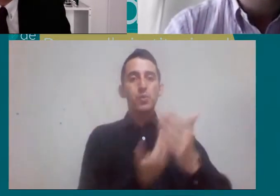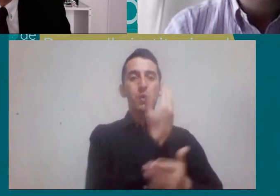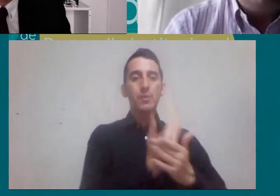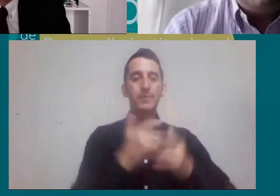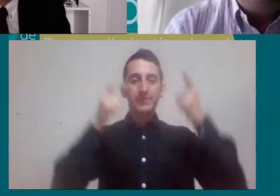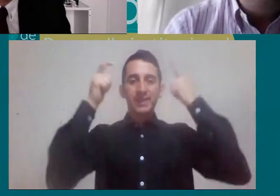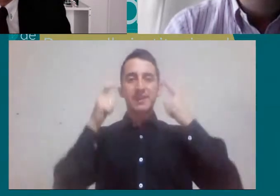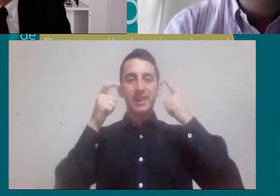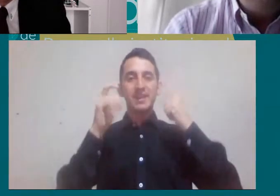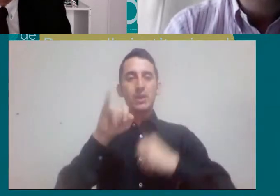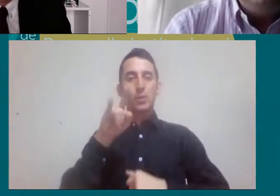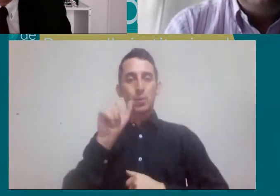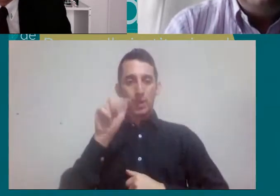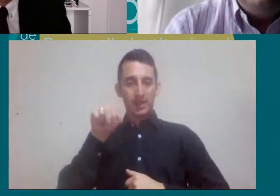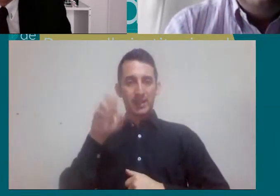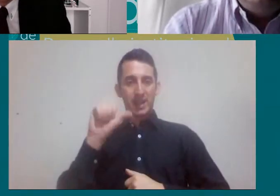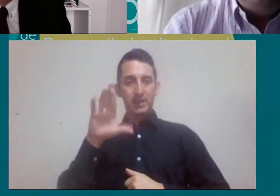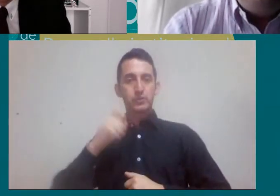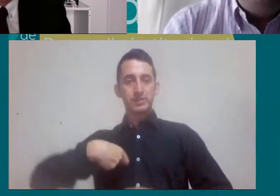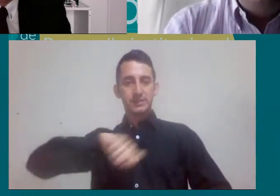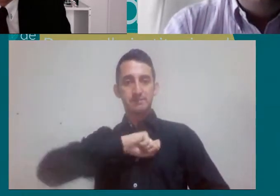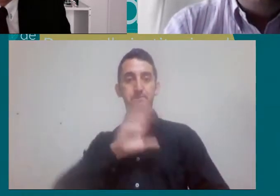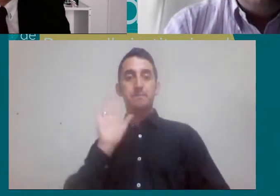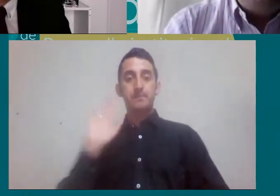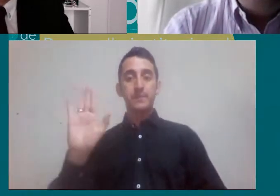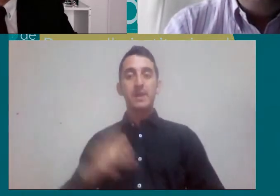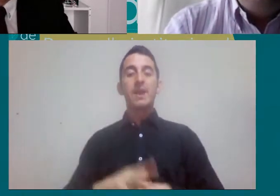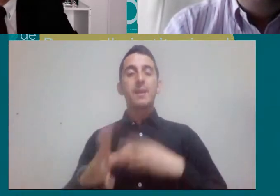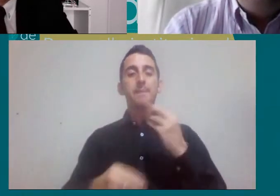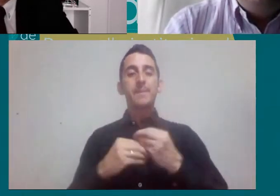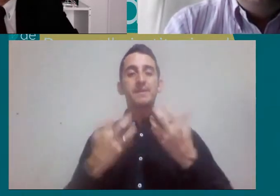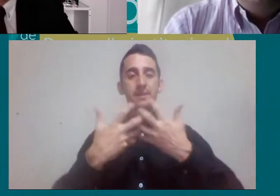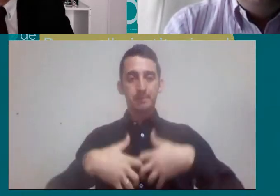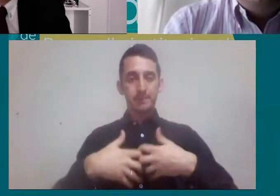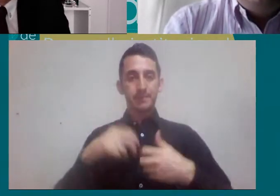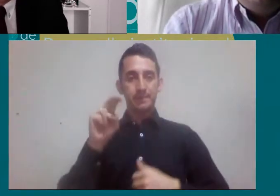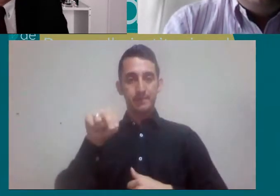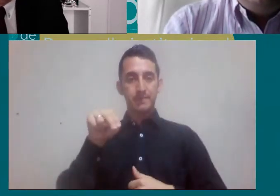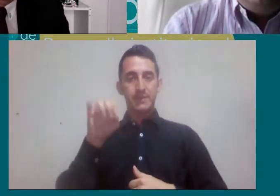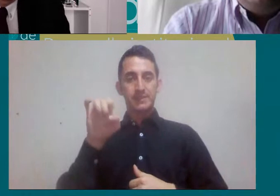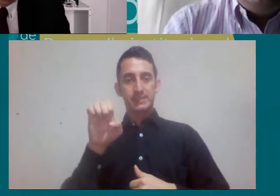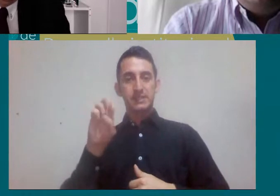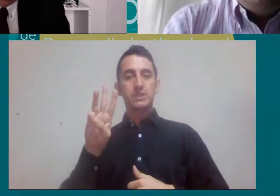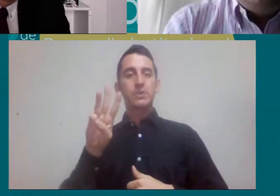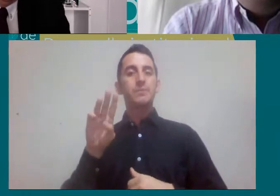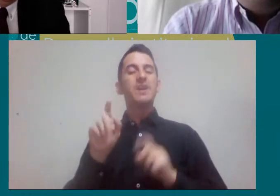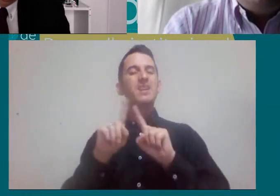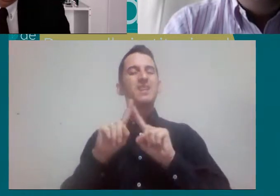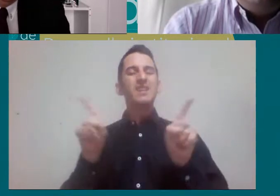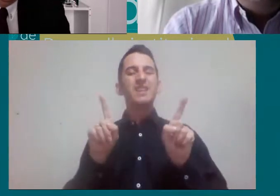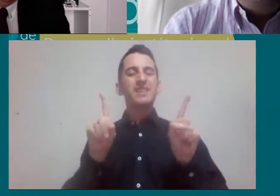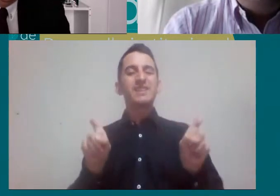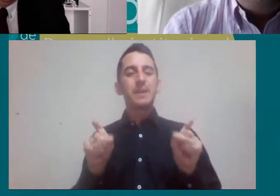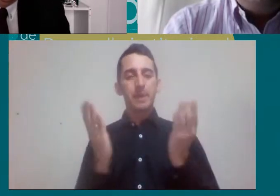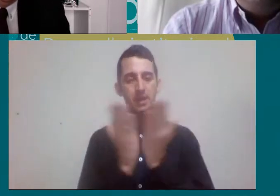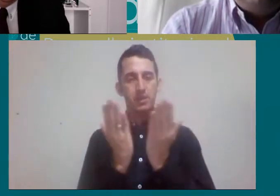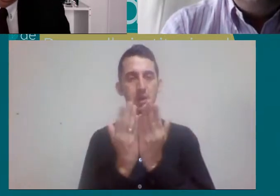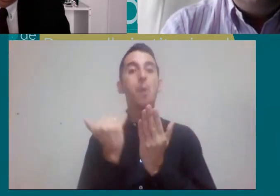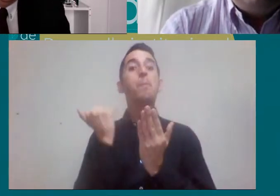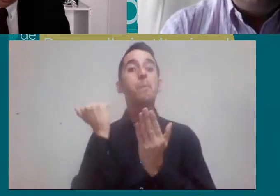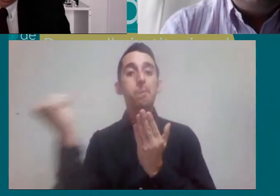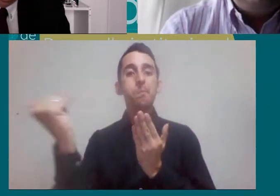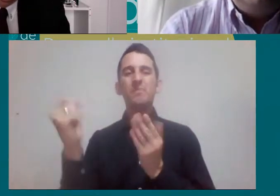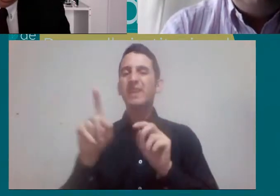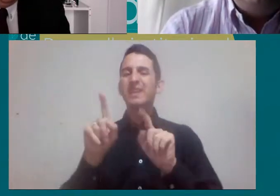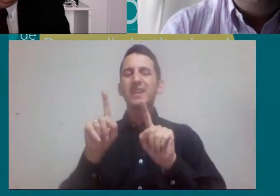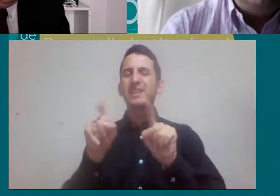año 2017 y es cofundador de la empresa Nyuku, empresa del sector educativo que basa su actividad